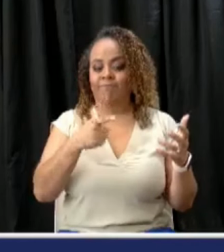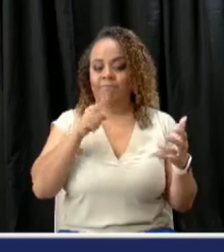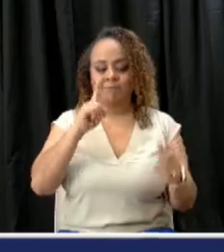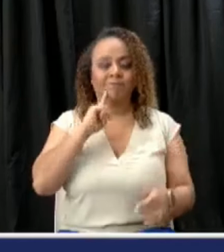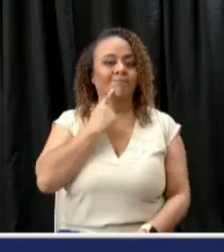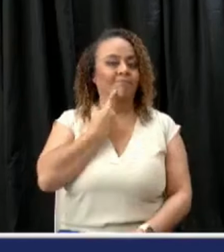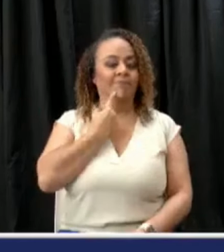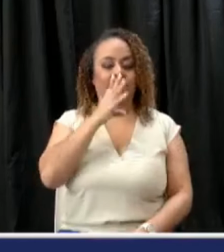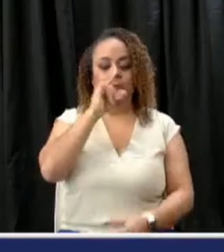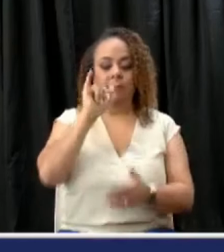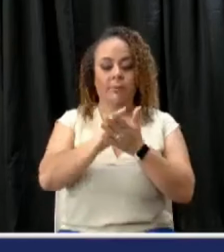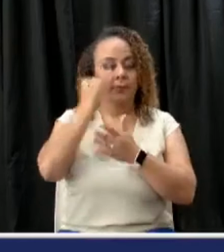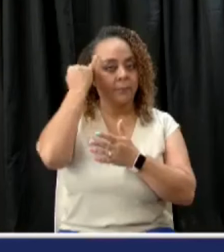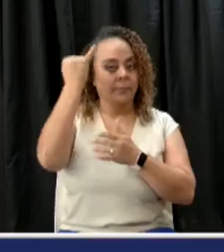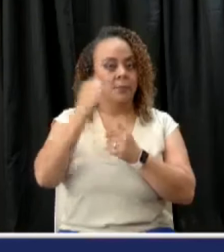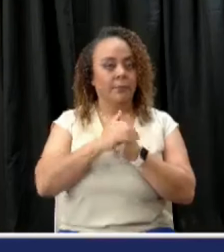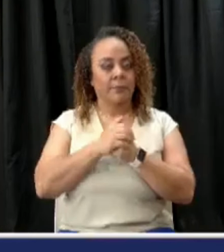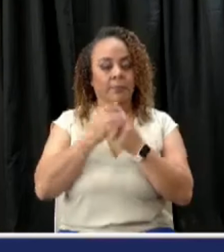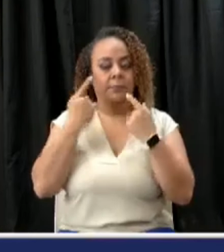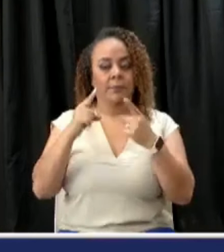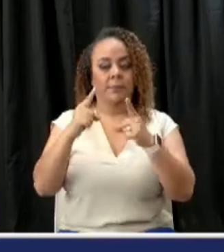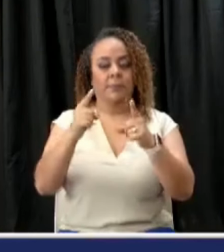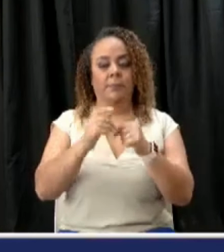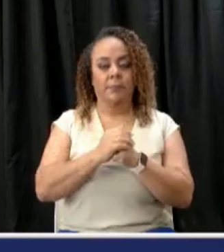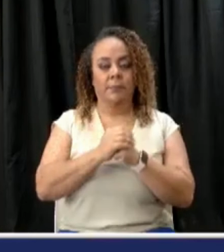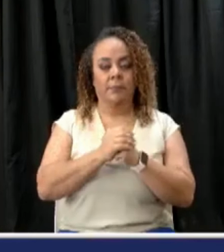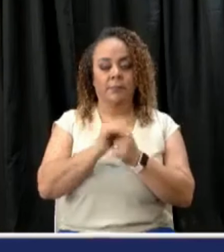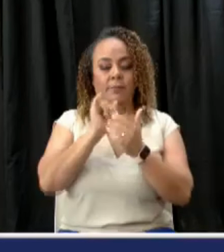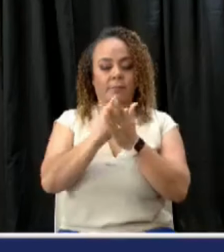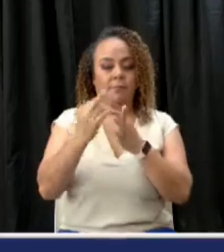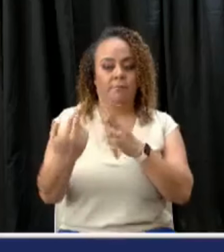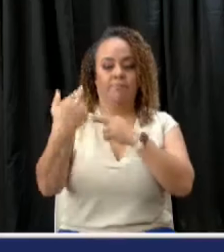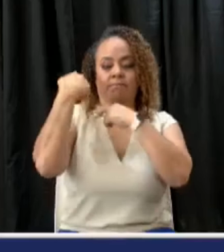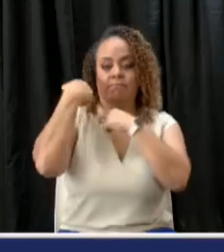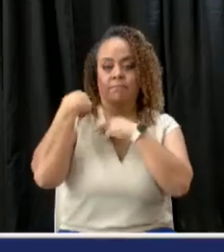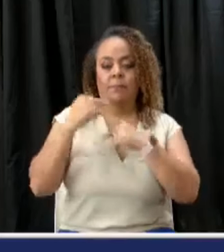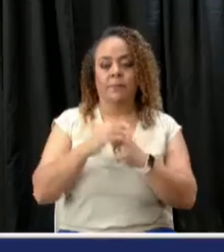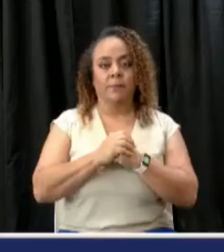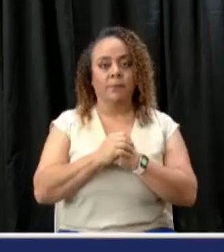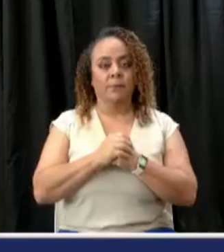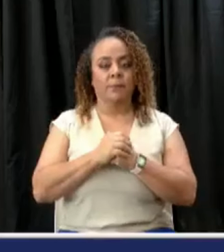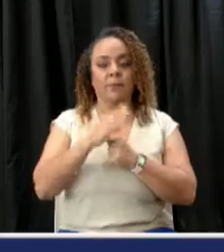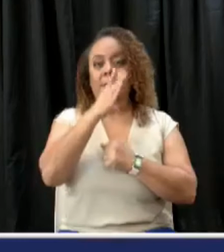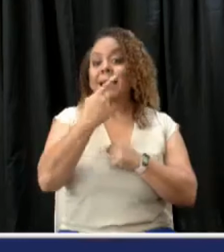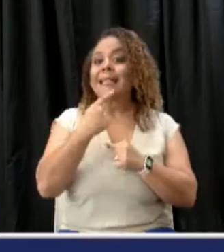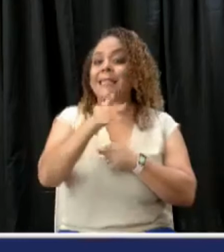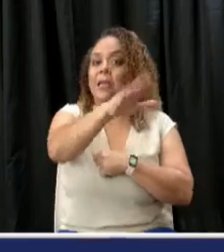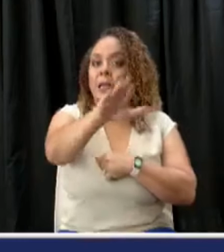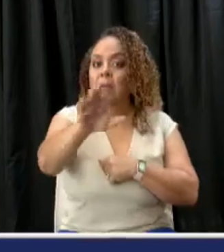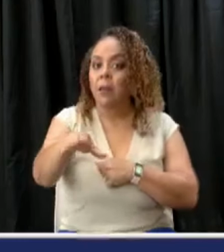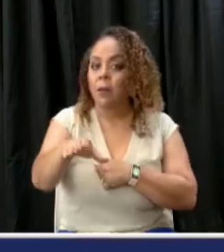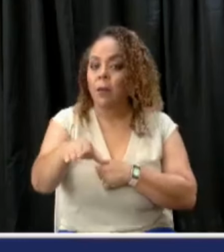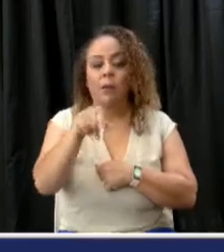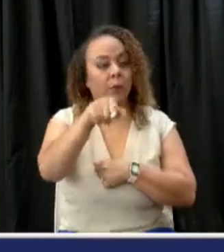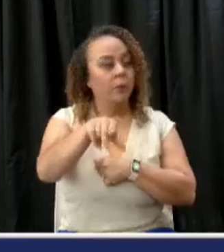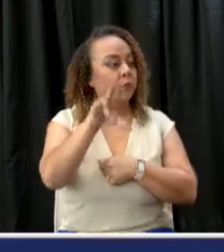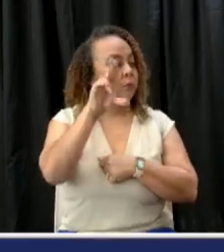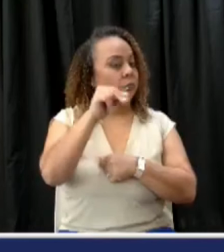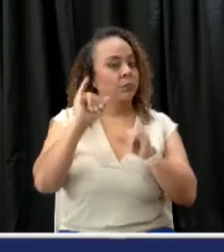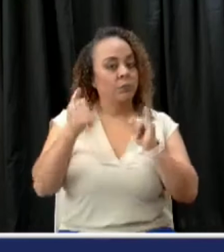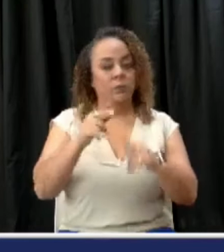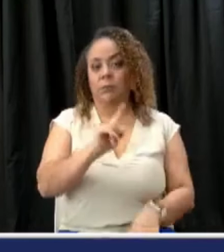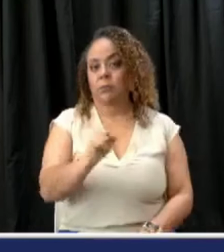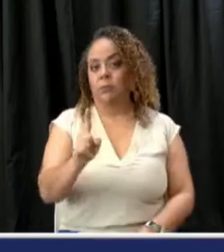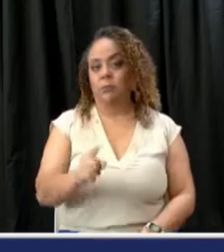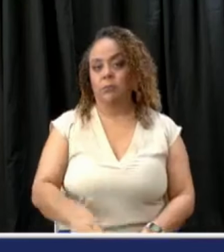Y esa es la idea, generar esta responsabilidad y decirle a la gente, ojo, esto no es